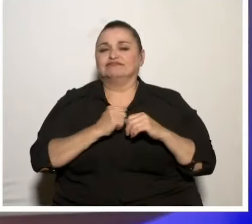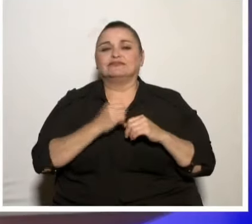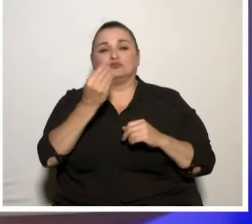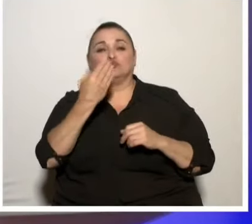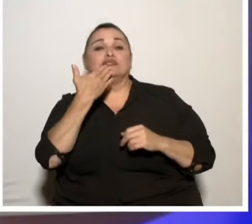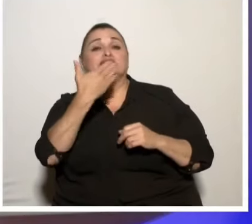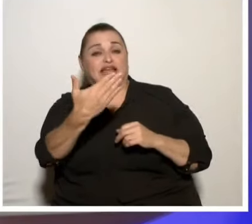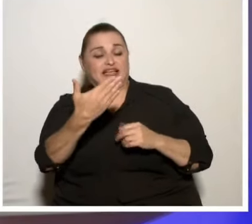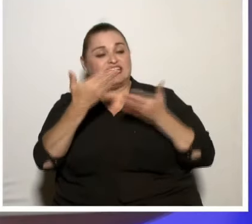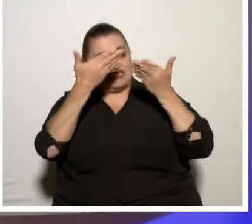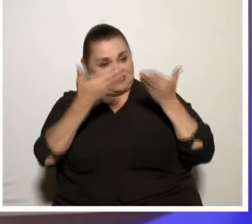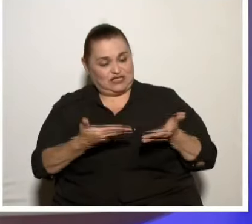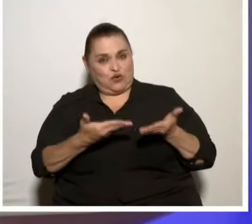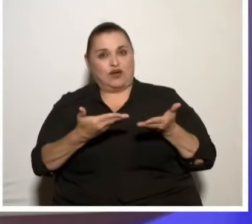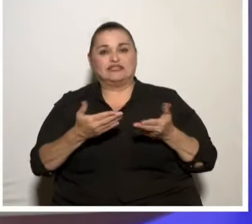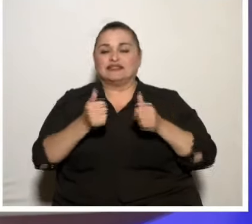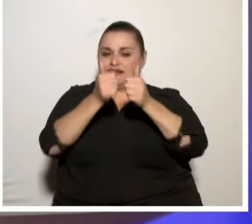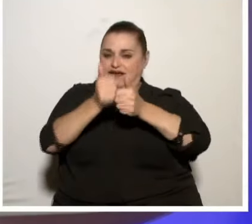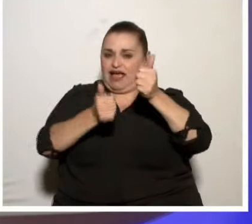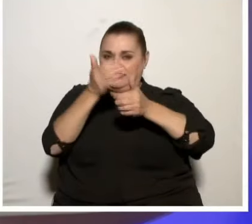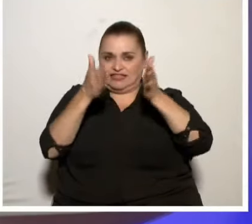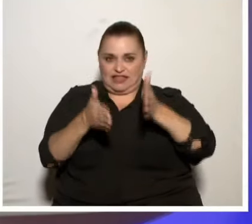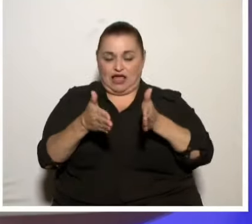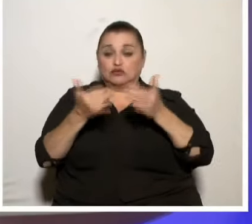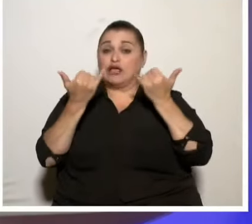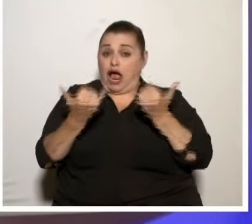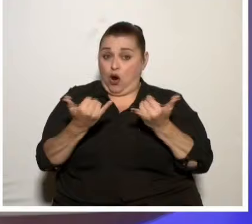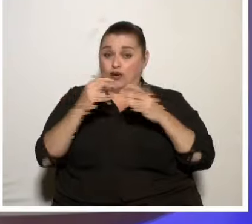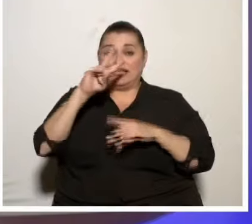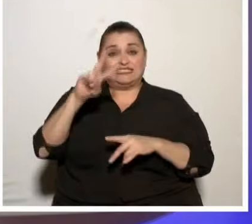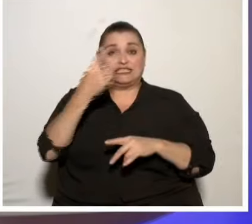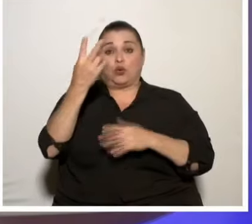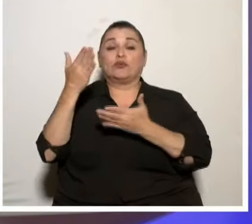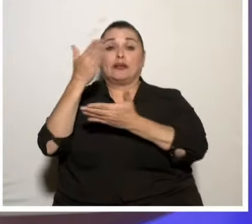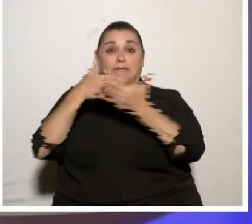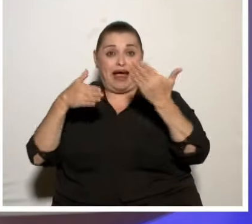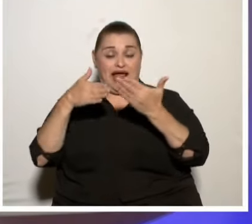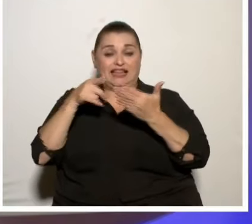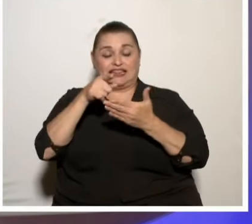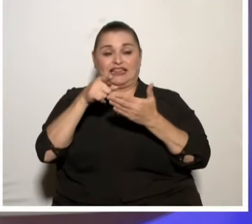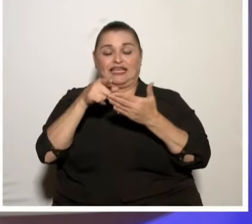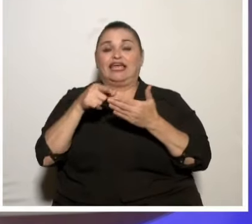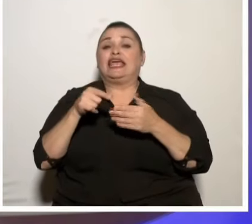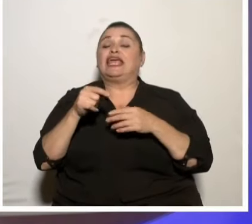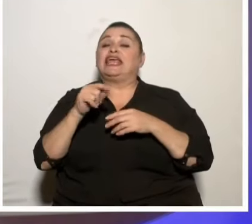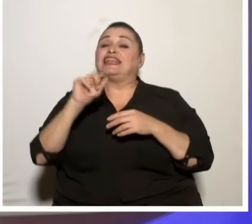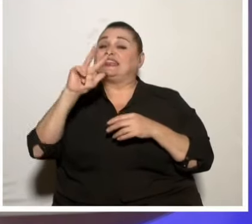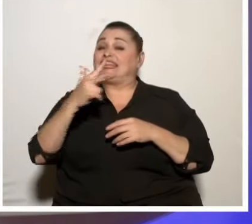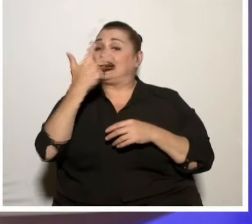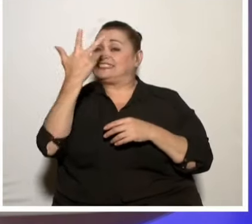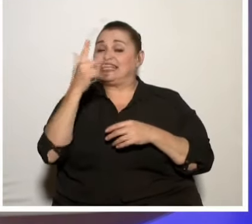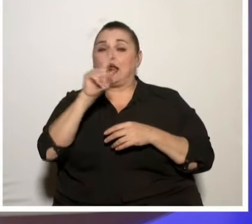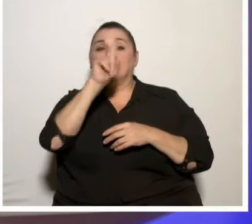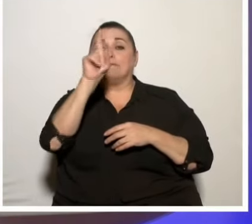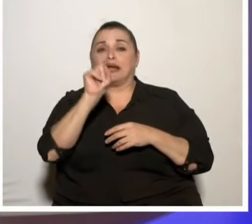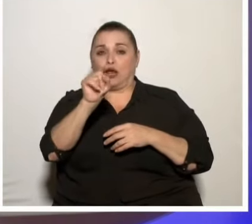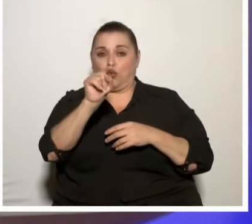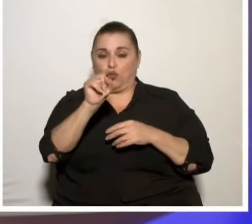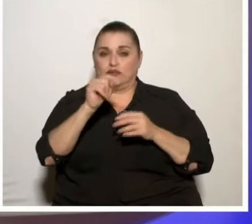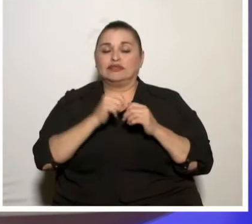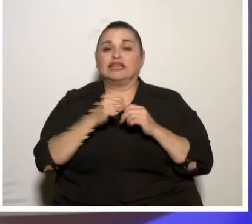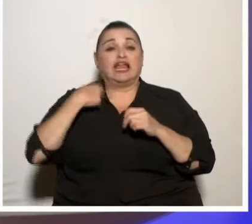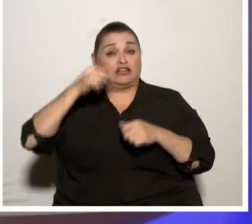Muchas gracias, señora y señores candidatos. Pasamos ahora a la segunda parte de este bloque con la tercera pregunta de fondo.